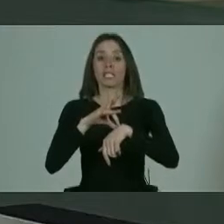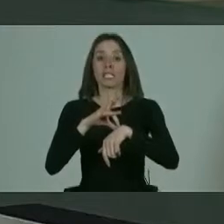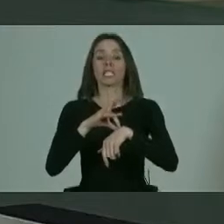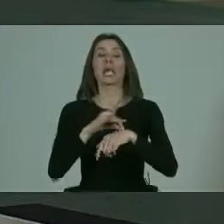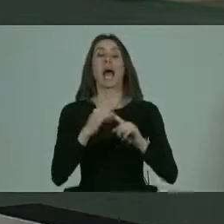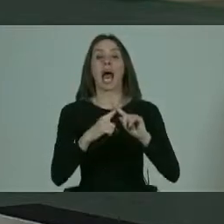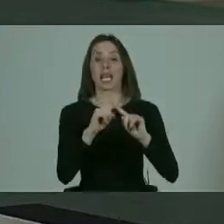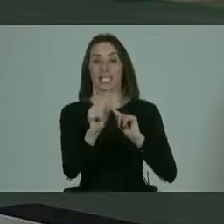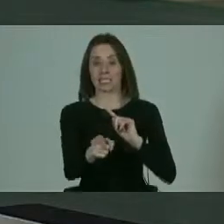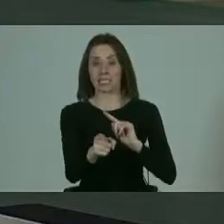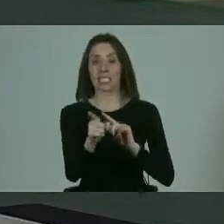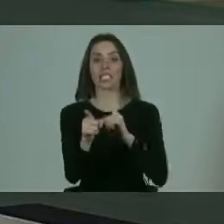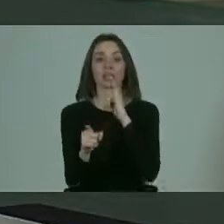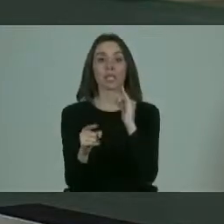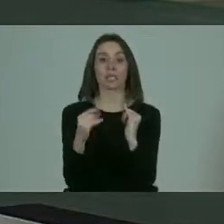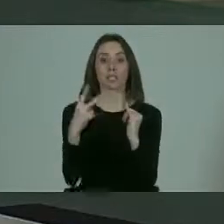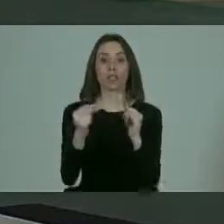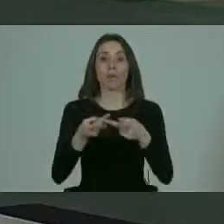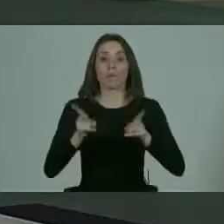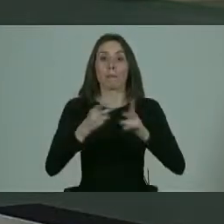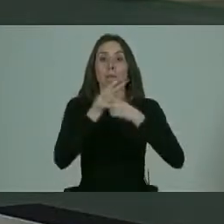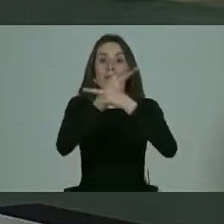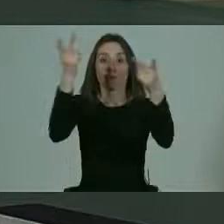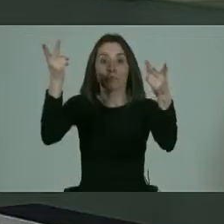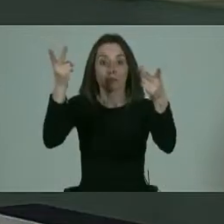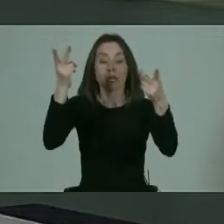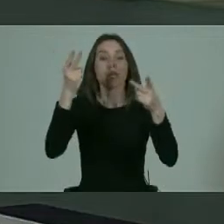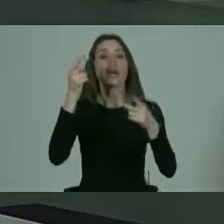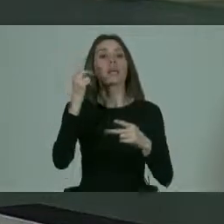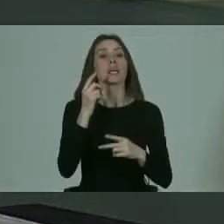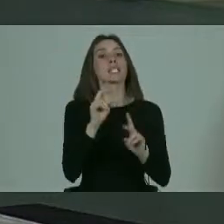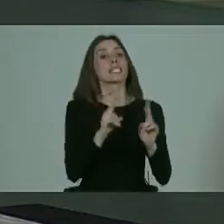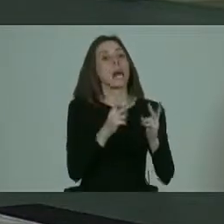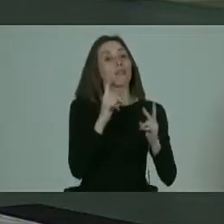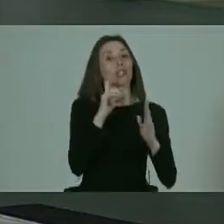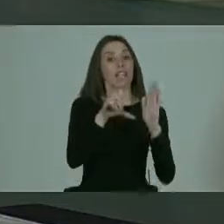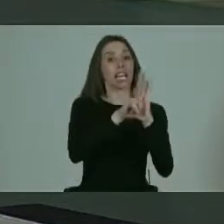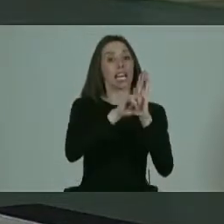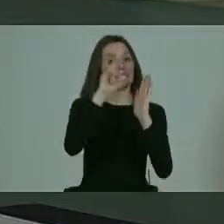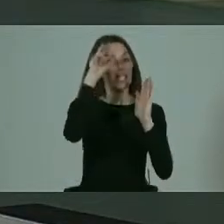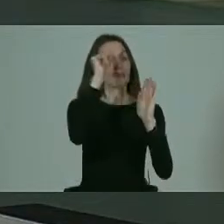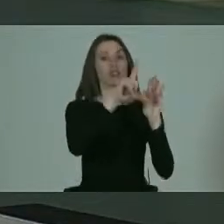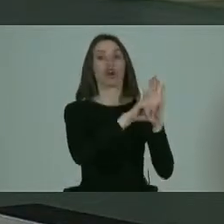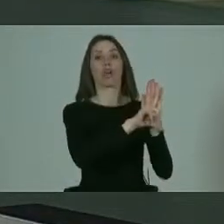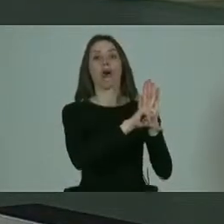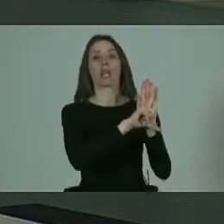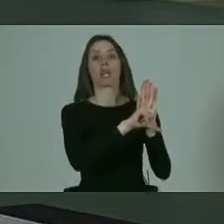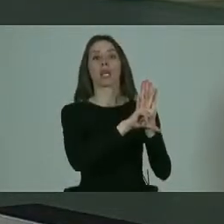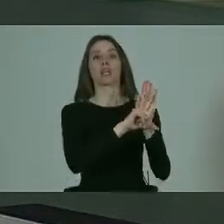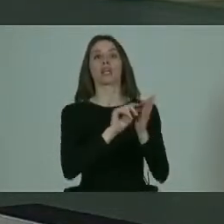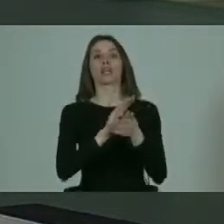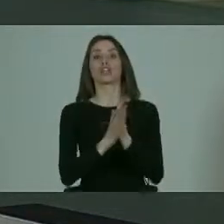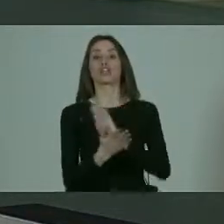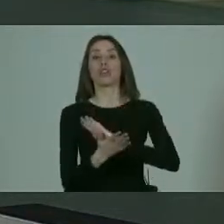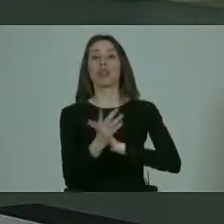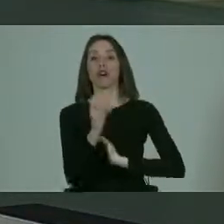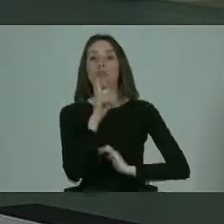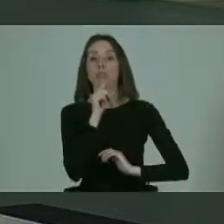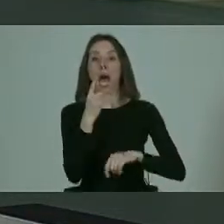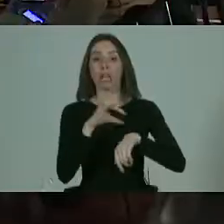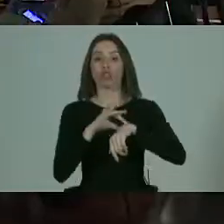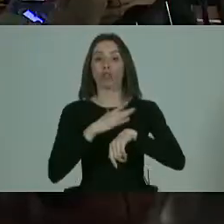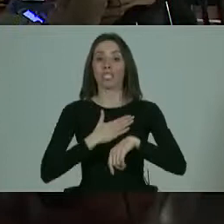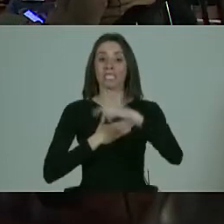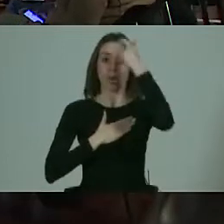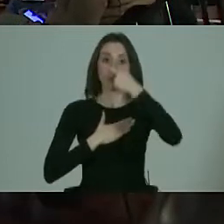consentimiento salvo que haya una ley que lo habilite se han inventado la ley por lo tanto se comparten todos los datos de salud por